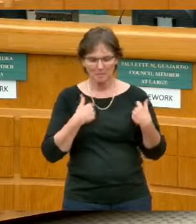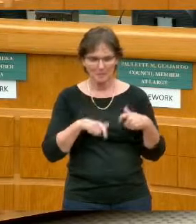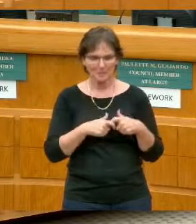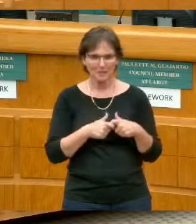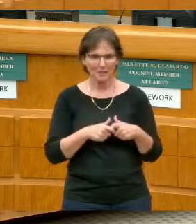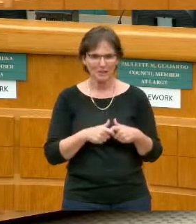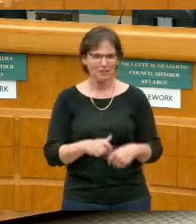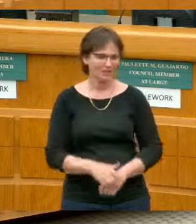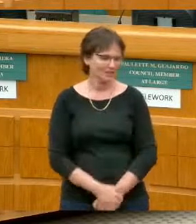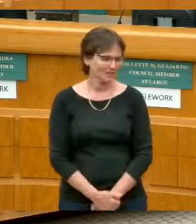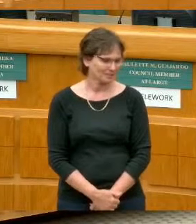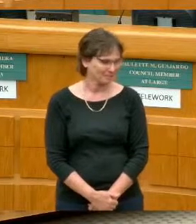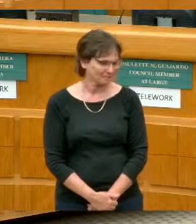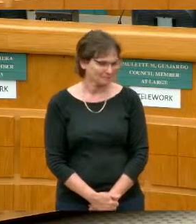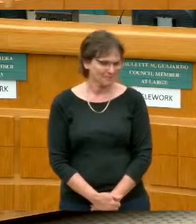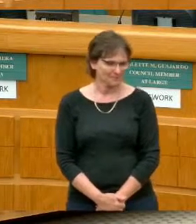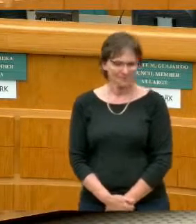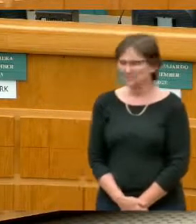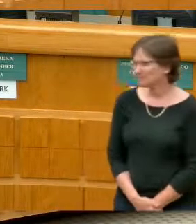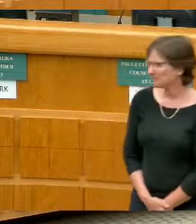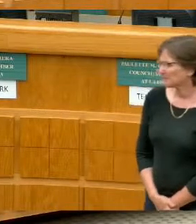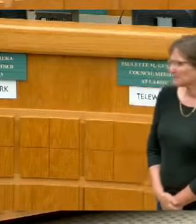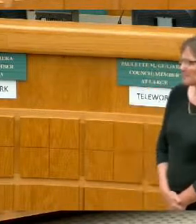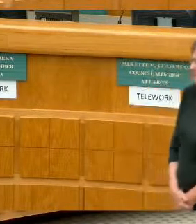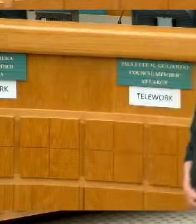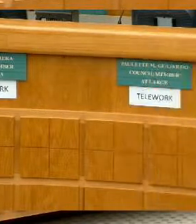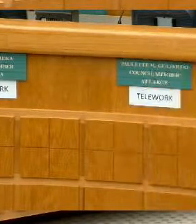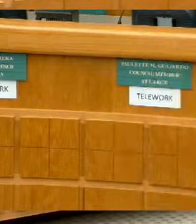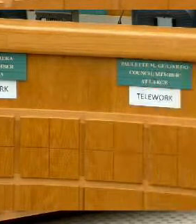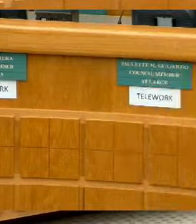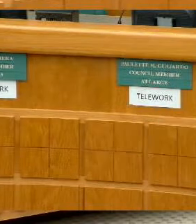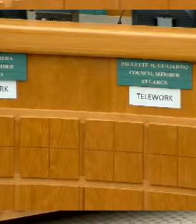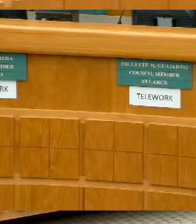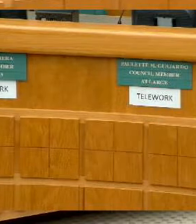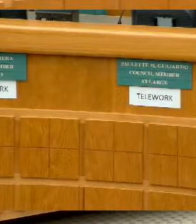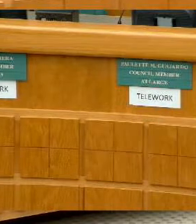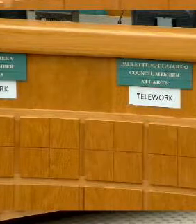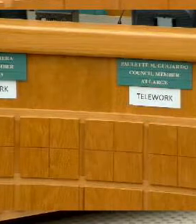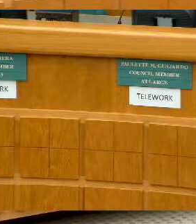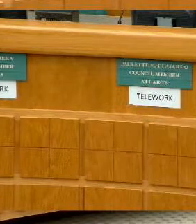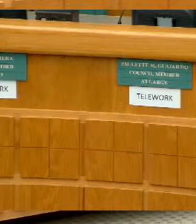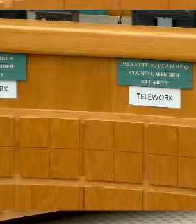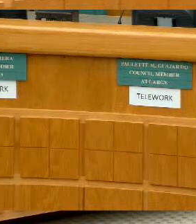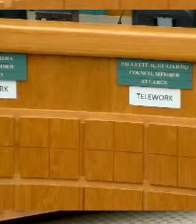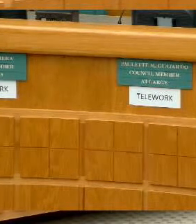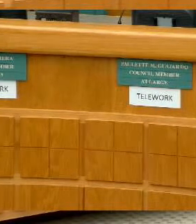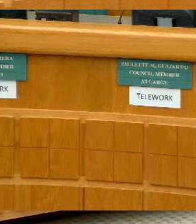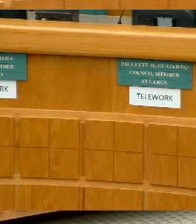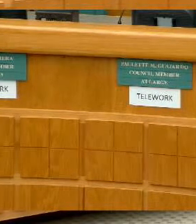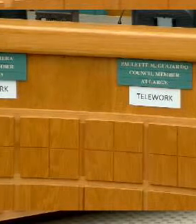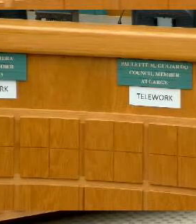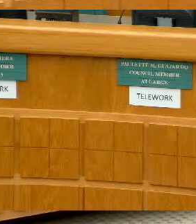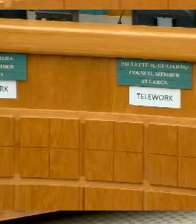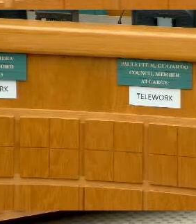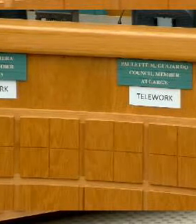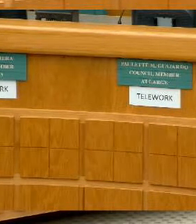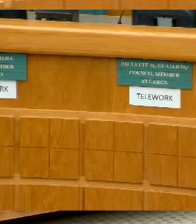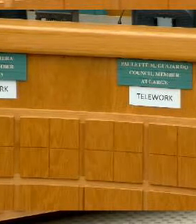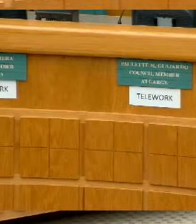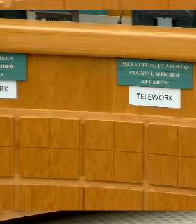19,467 pacientes se han recuperado por completo. 78 personas continúan en el hospital. 32 están en la unidad de cuidados